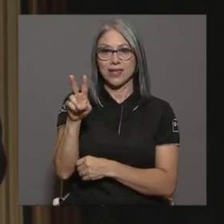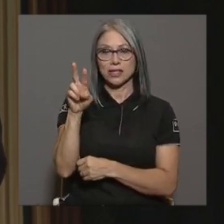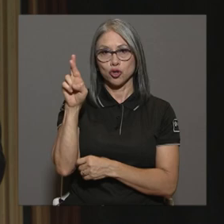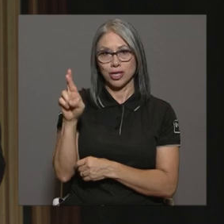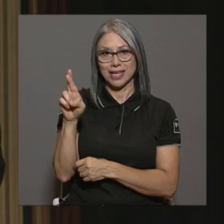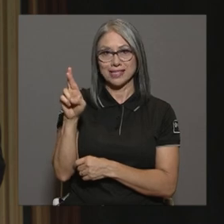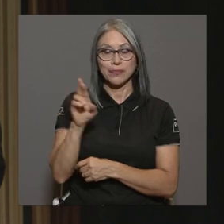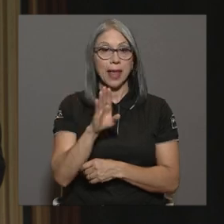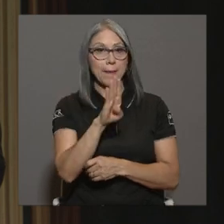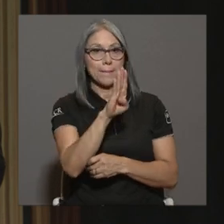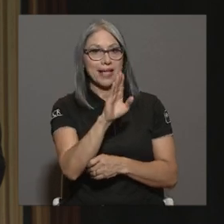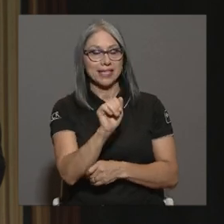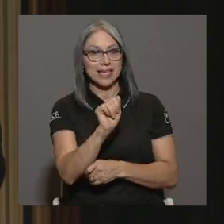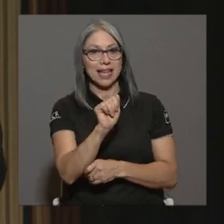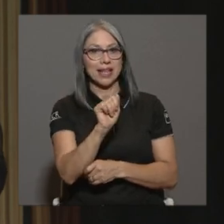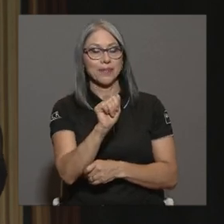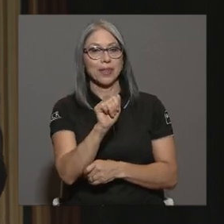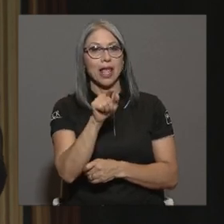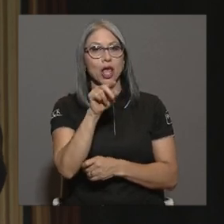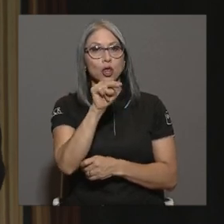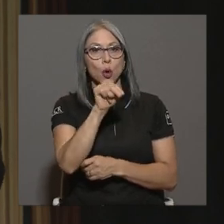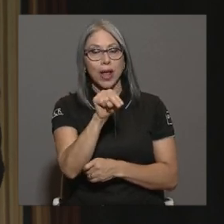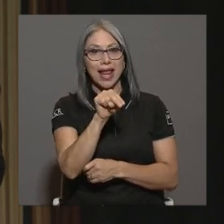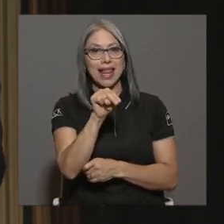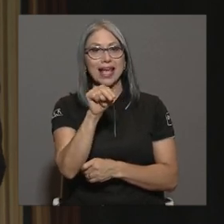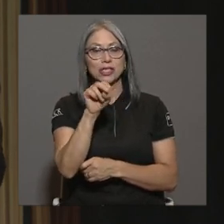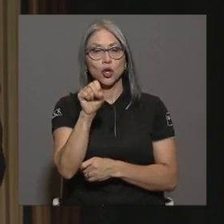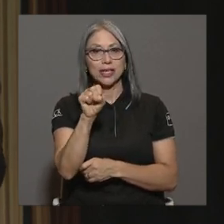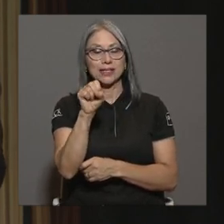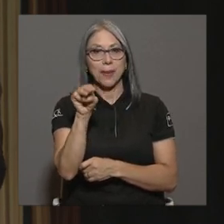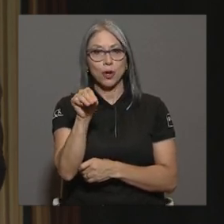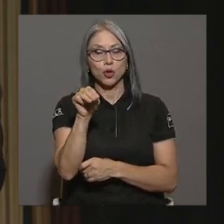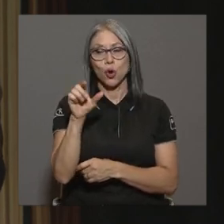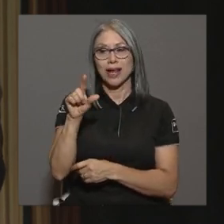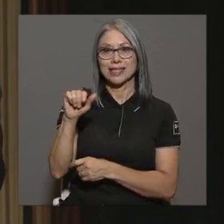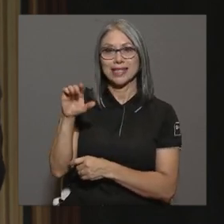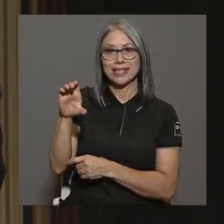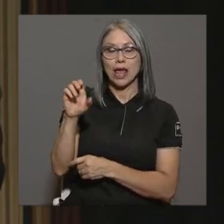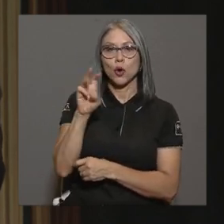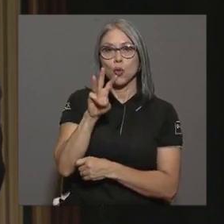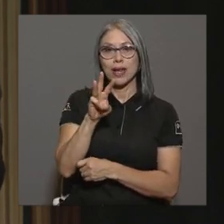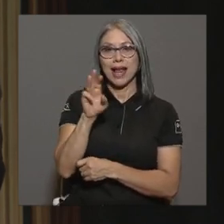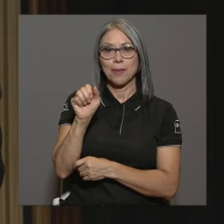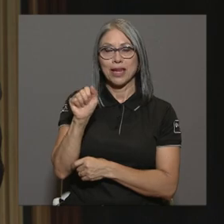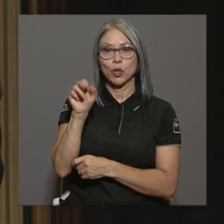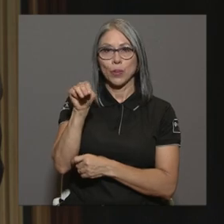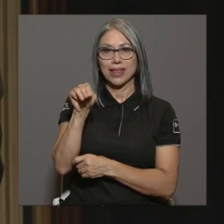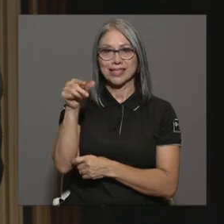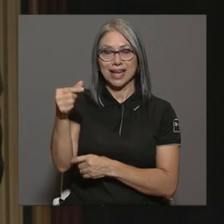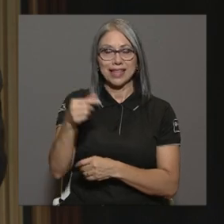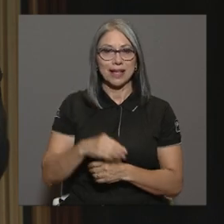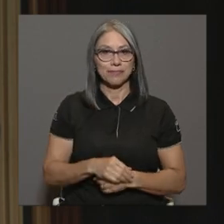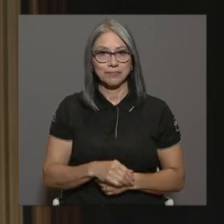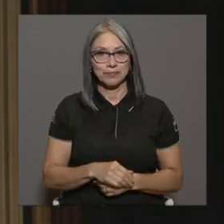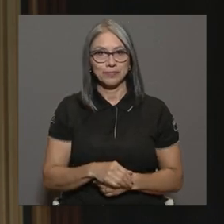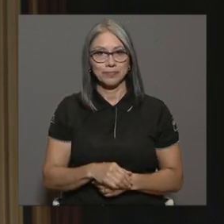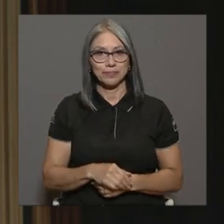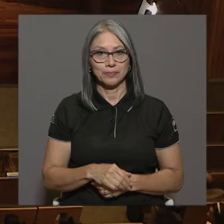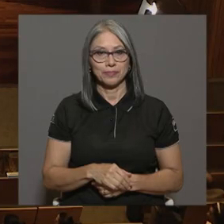Rodríguez, la bachiller Noelia Solís Maroto, el licenciado William Alberto Méndez Garita.